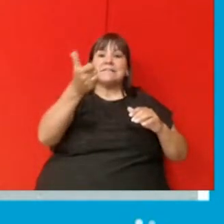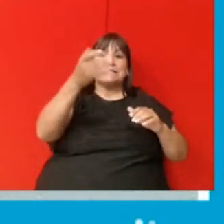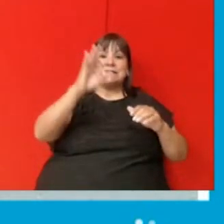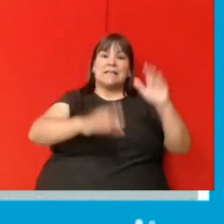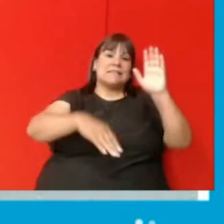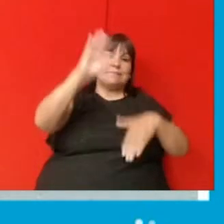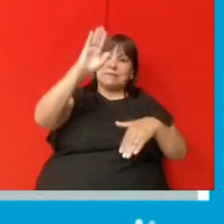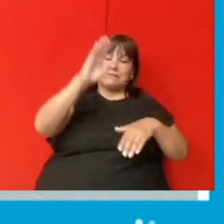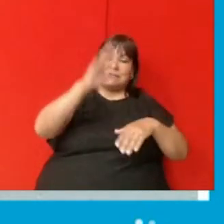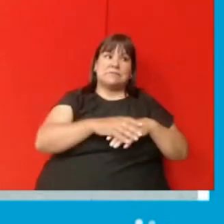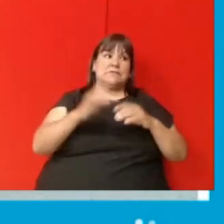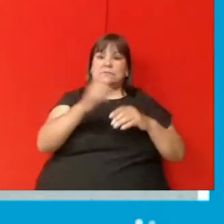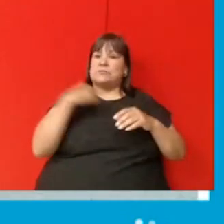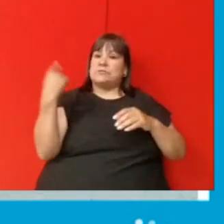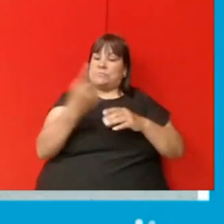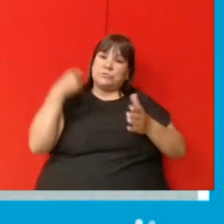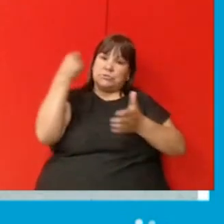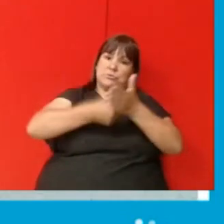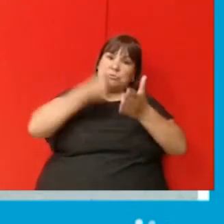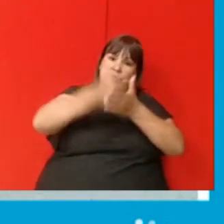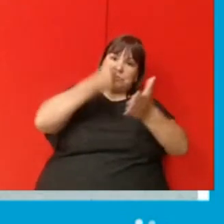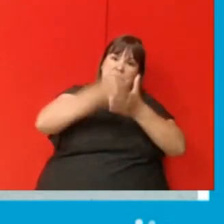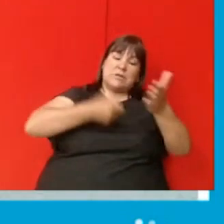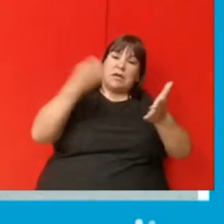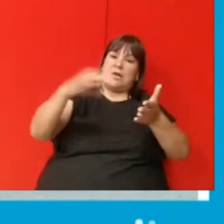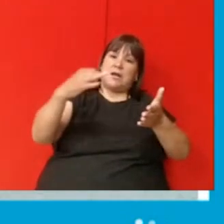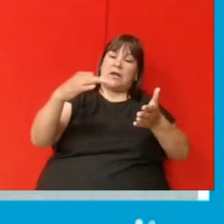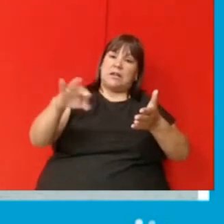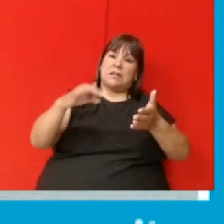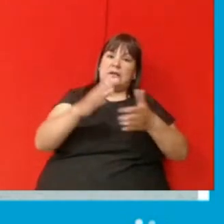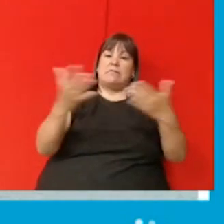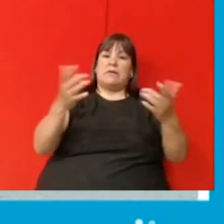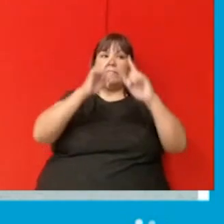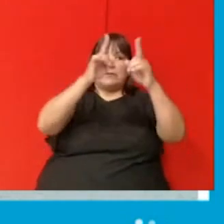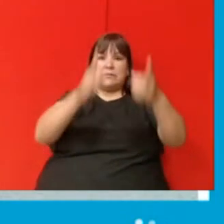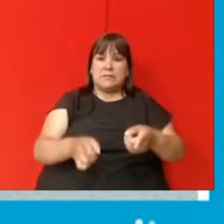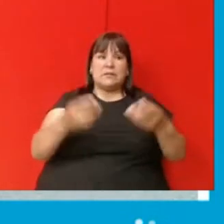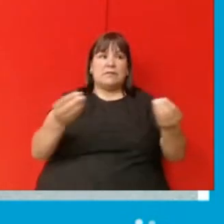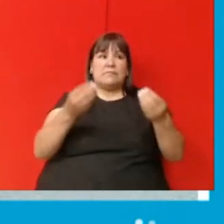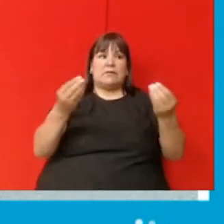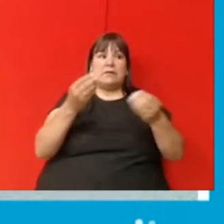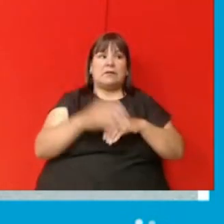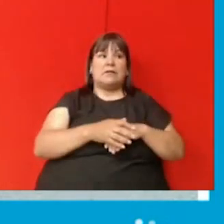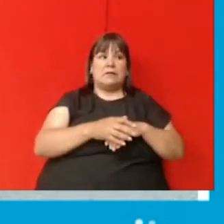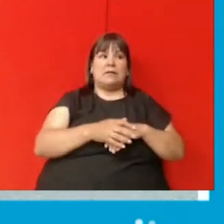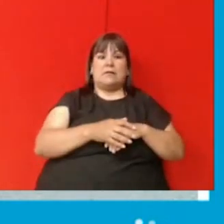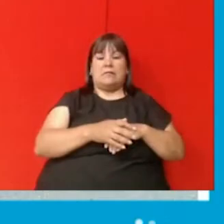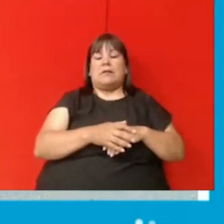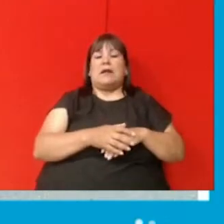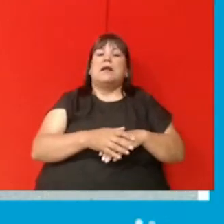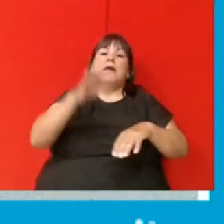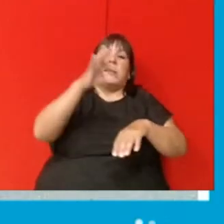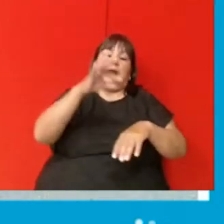que luchar para lograr esto, ¿no? Que se cree la cátedra